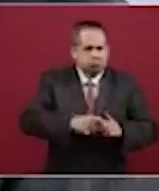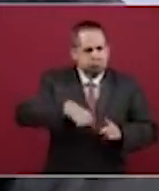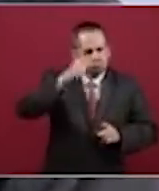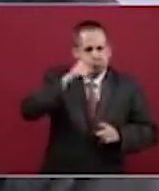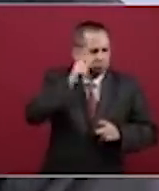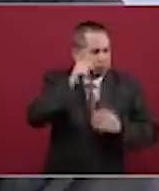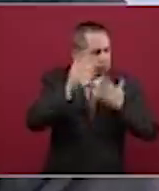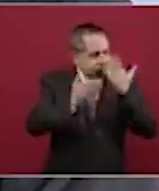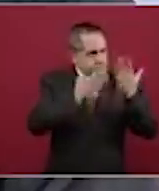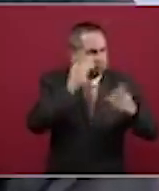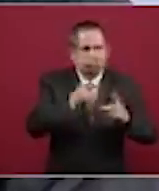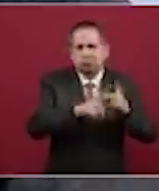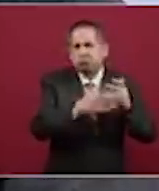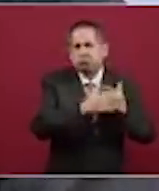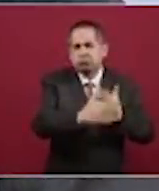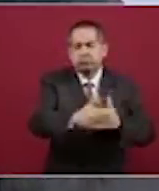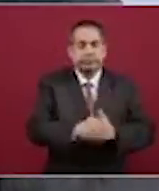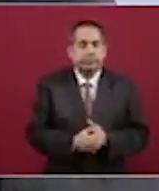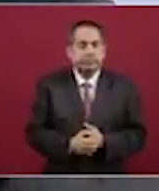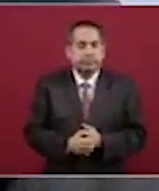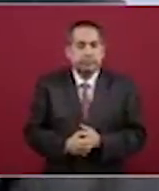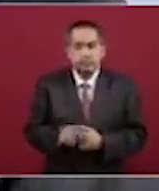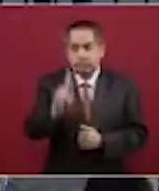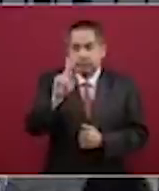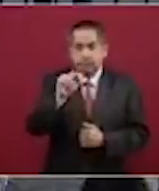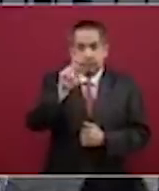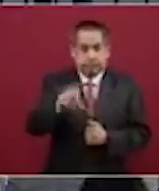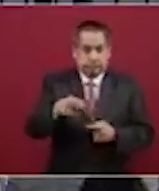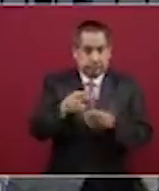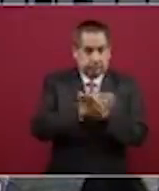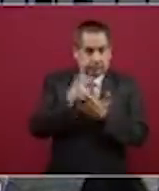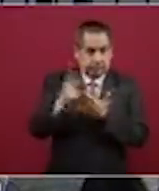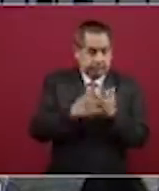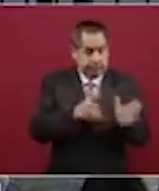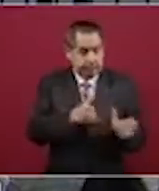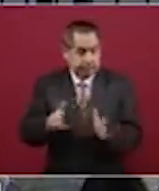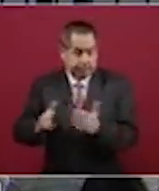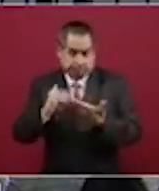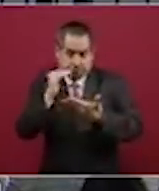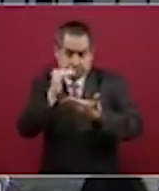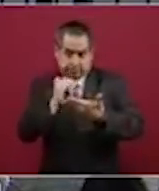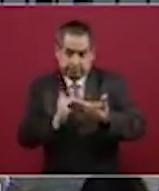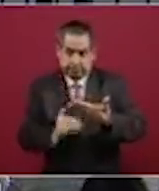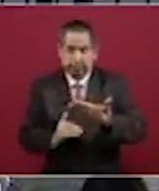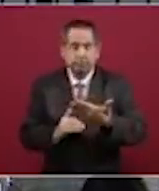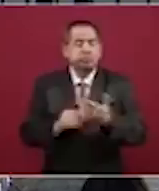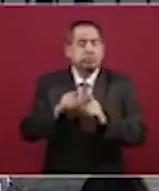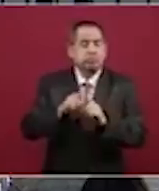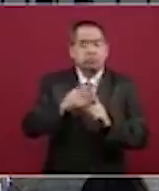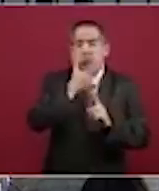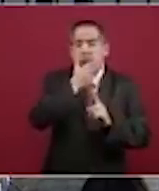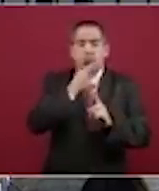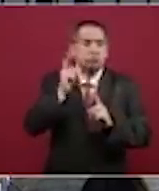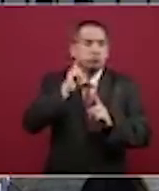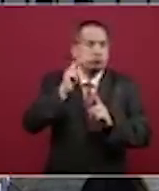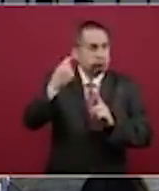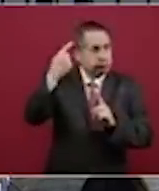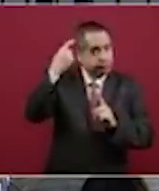a estudiar. Los planes y programas de estudio van a tener perspectiva de